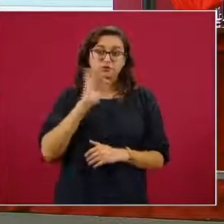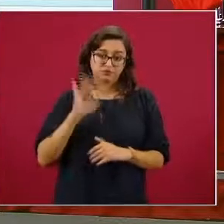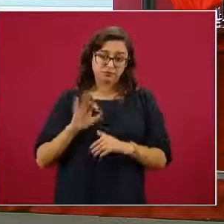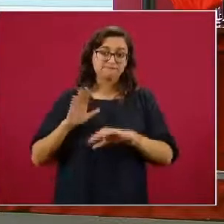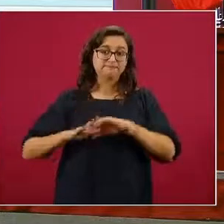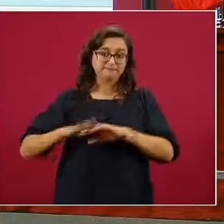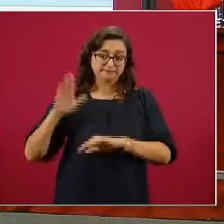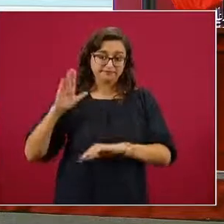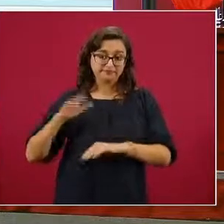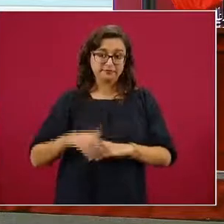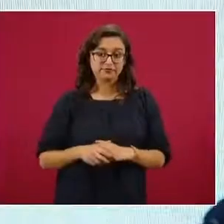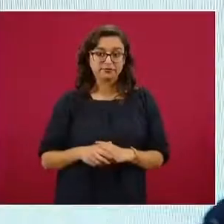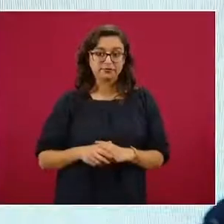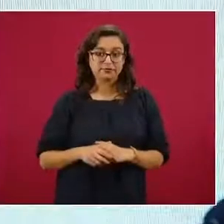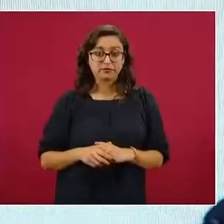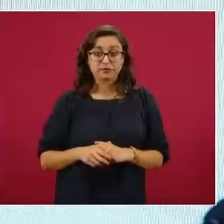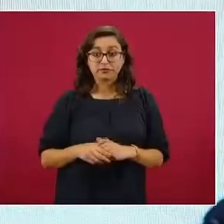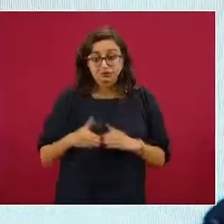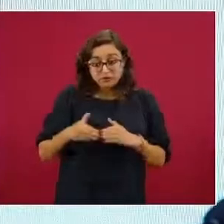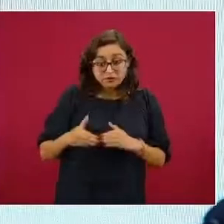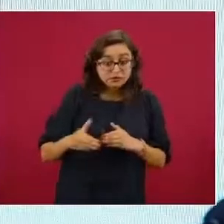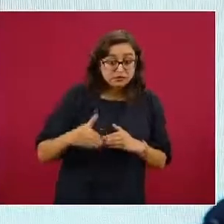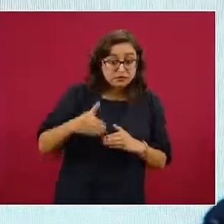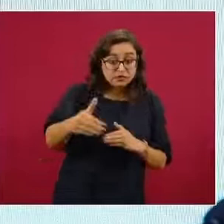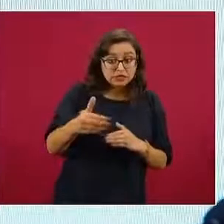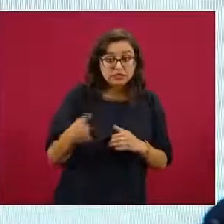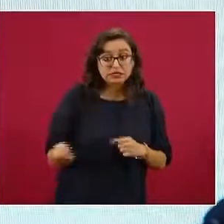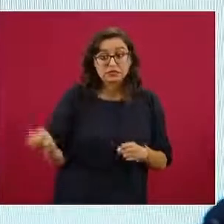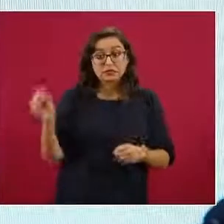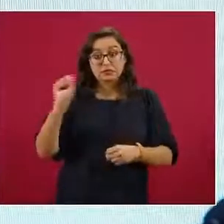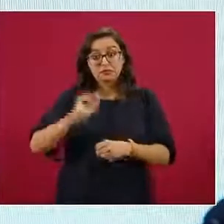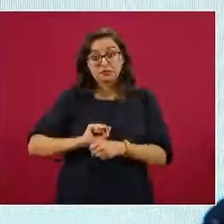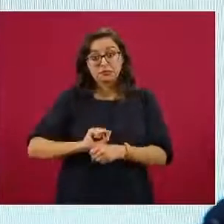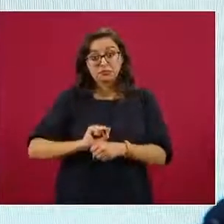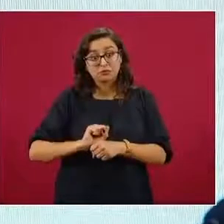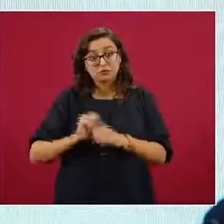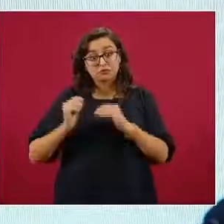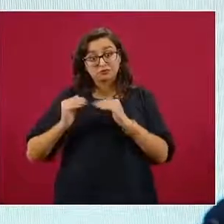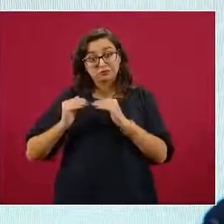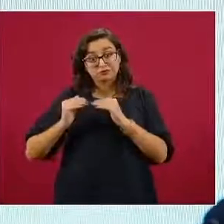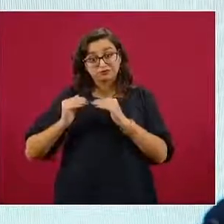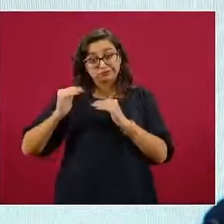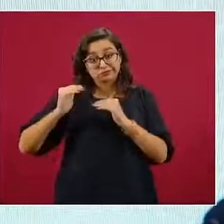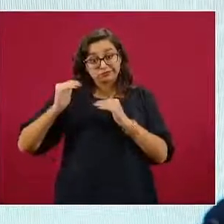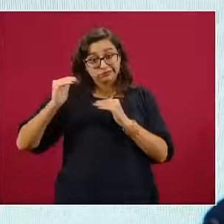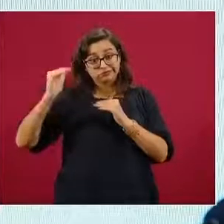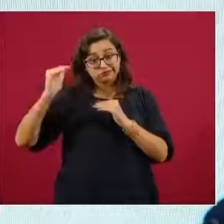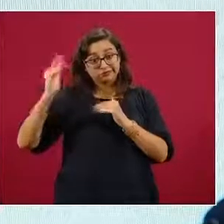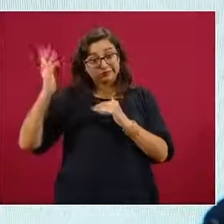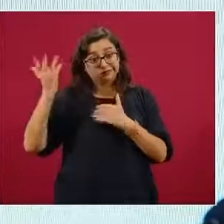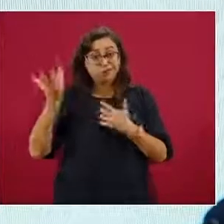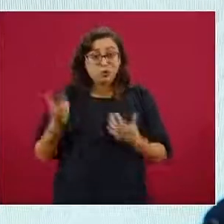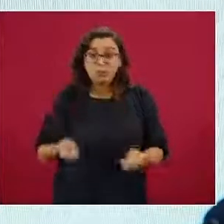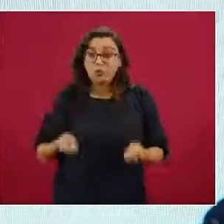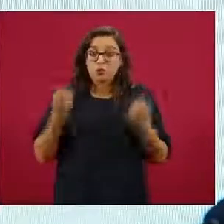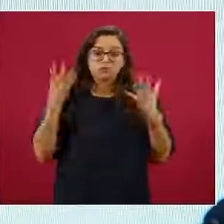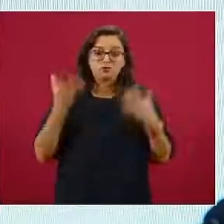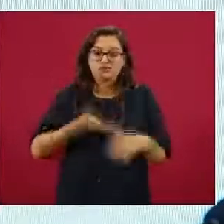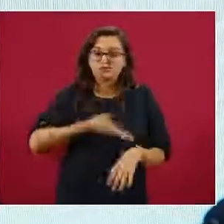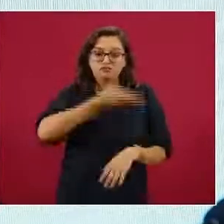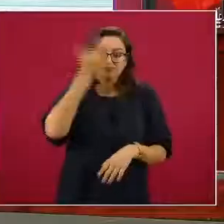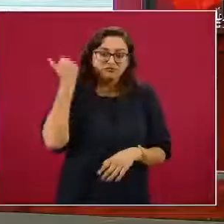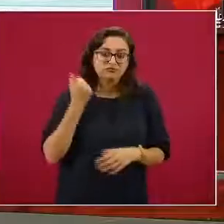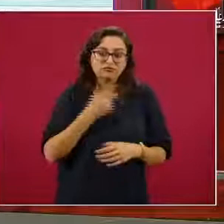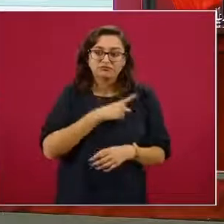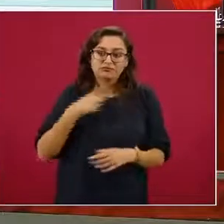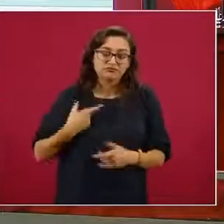4%. ¿Qué va a pasar a lo largo de la semana? Esta diferencia va a aumentar. ¿Cuánto? No lo sabemos. Observemos los